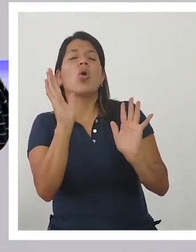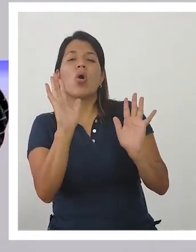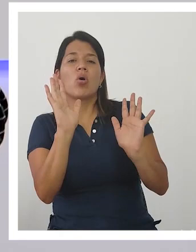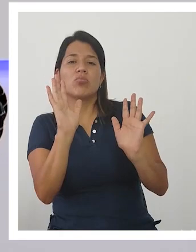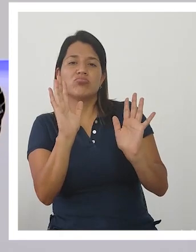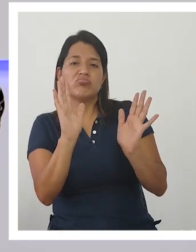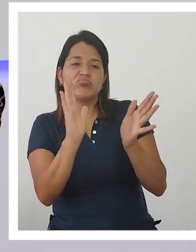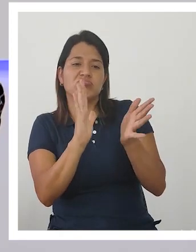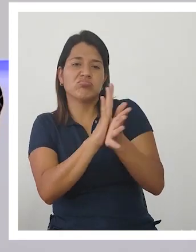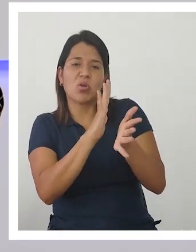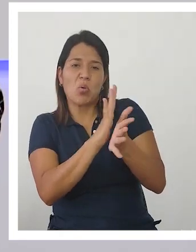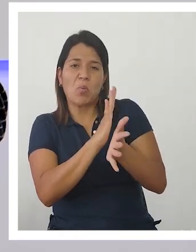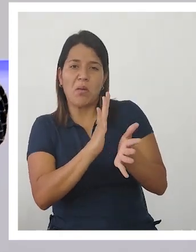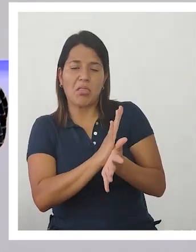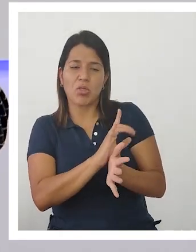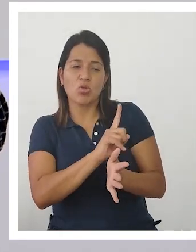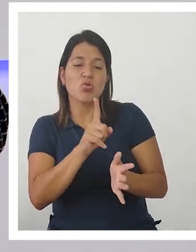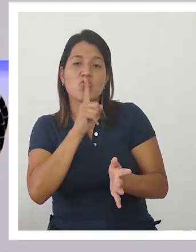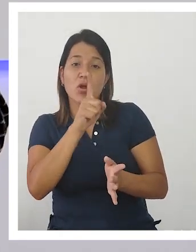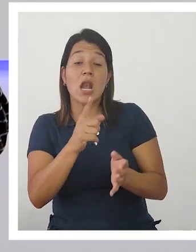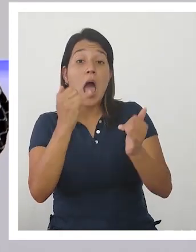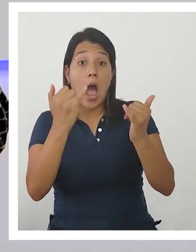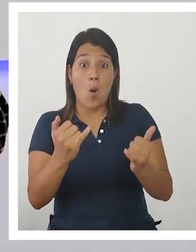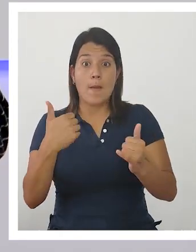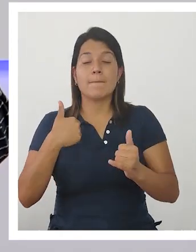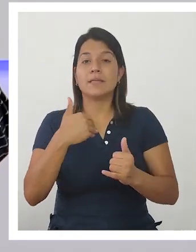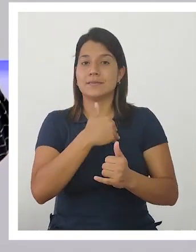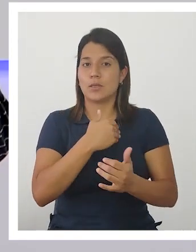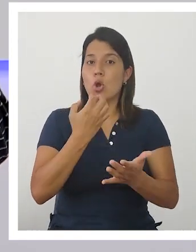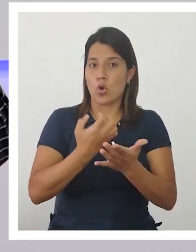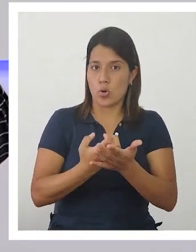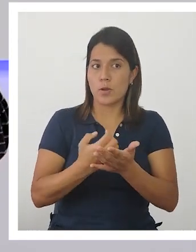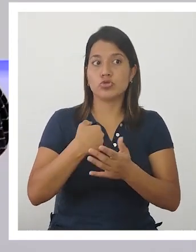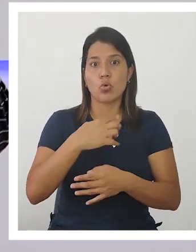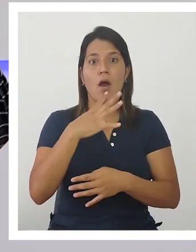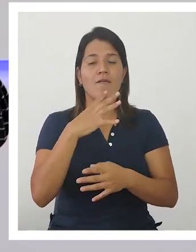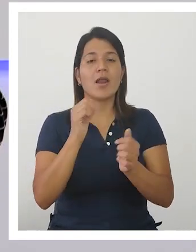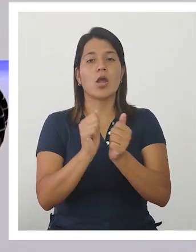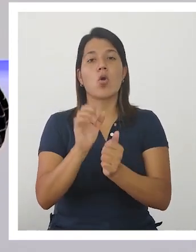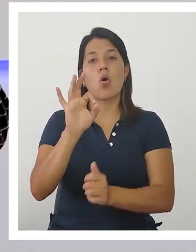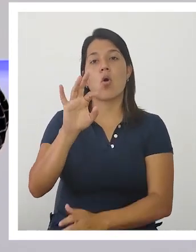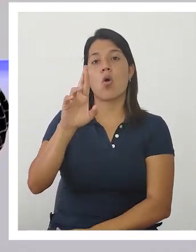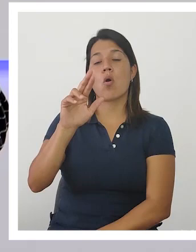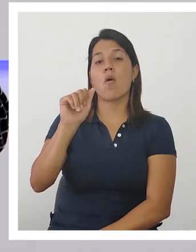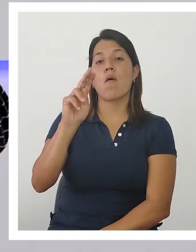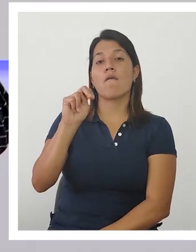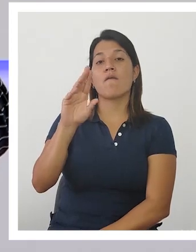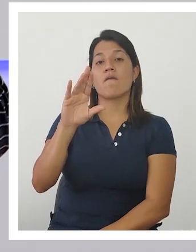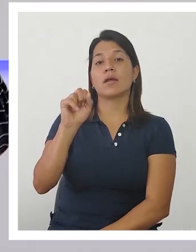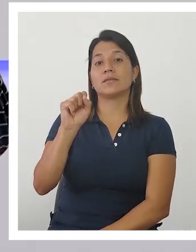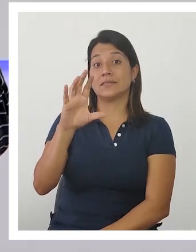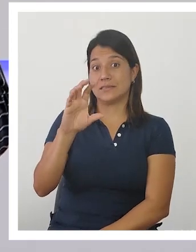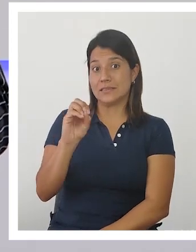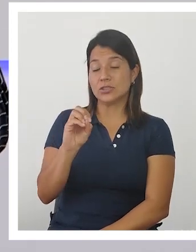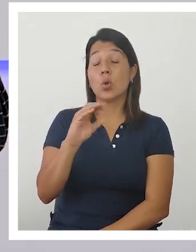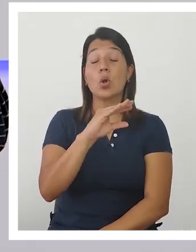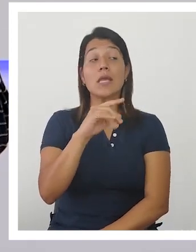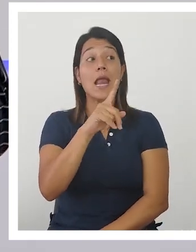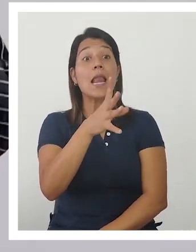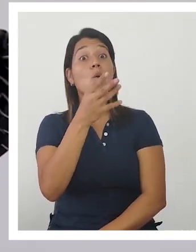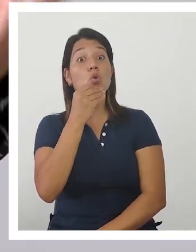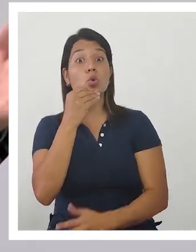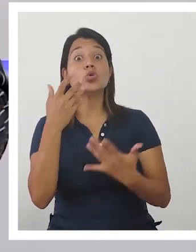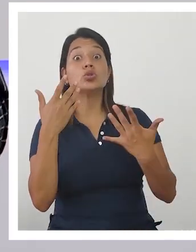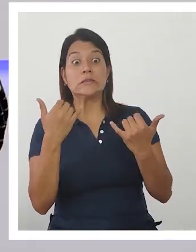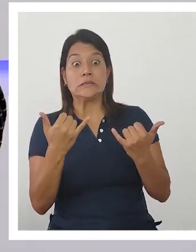el Ministerio de Economía, que estoy hablando con don Francisco días atrás en el programa, y me contaba que ya ahora sí, ya hubo reuniones con